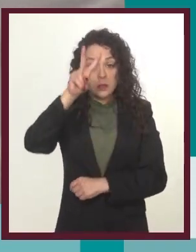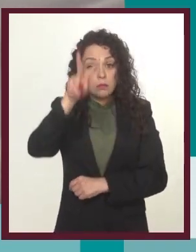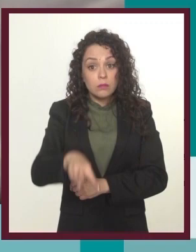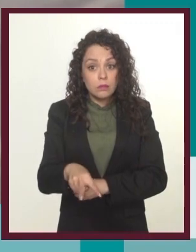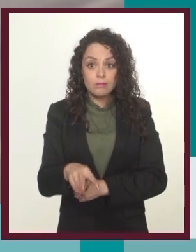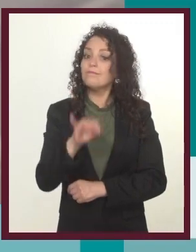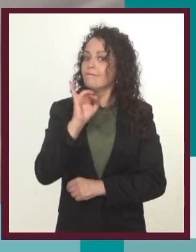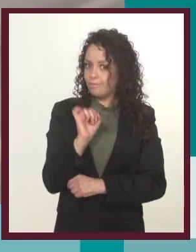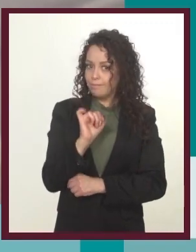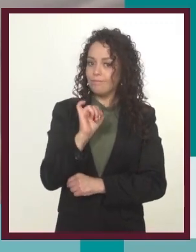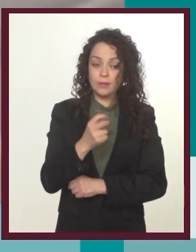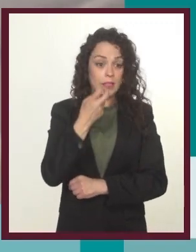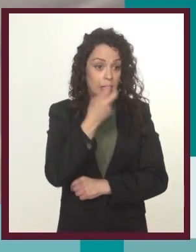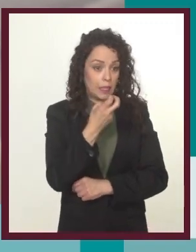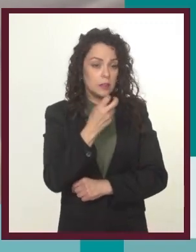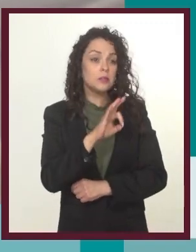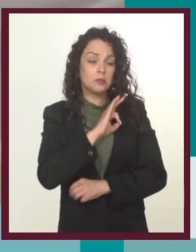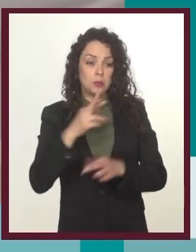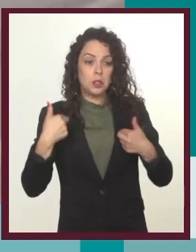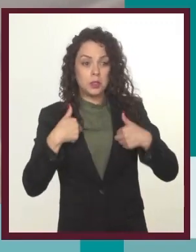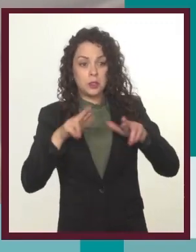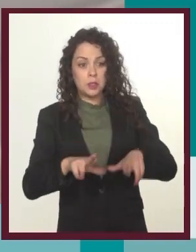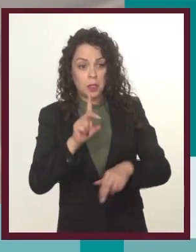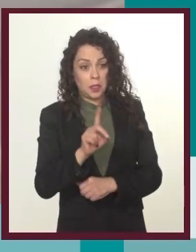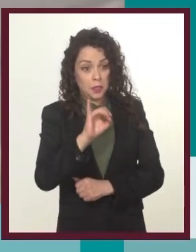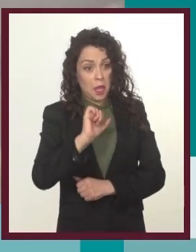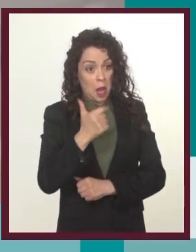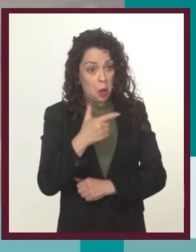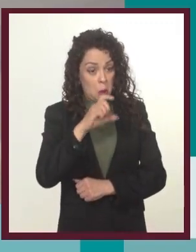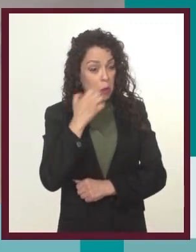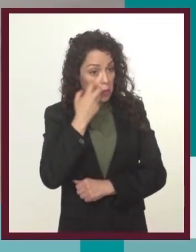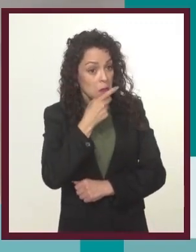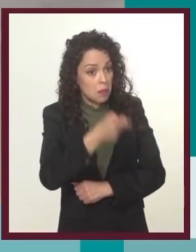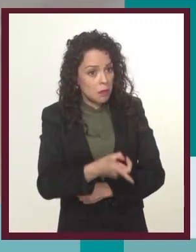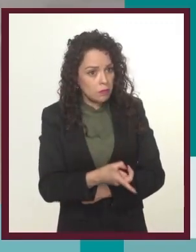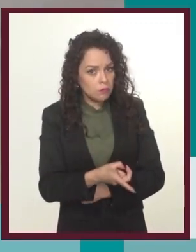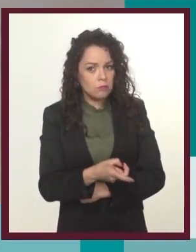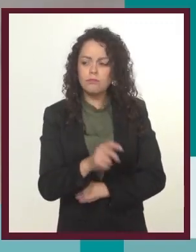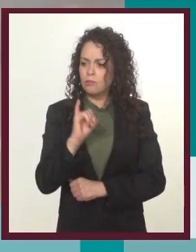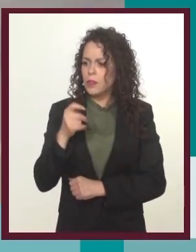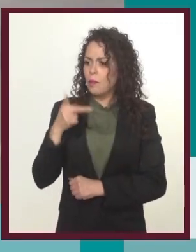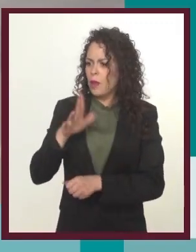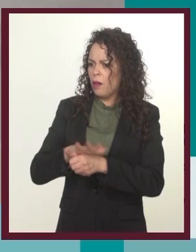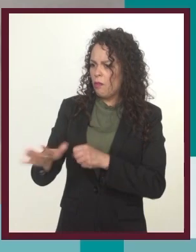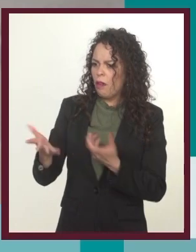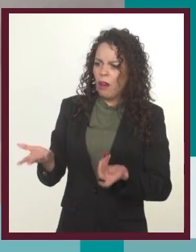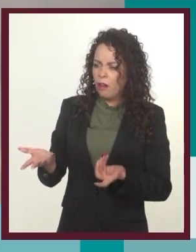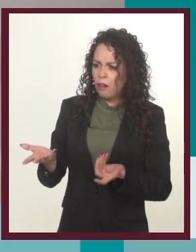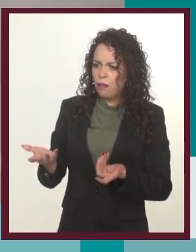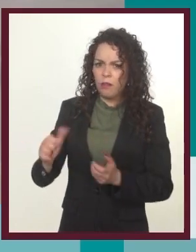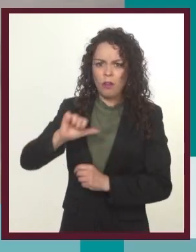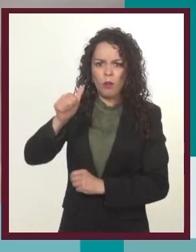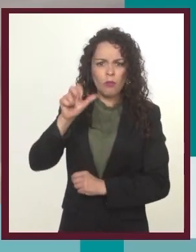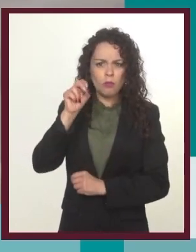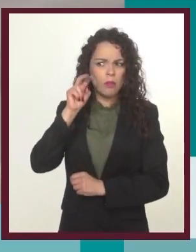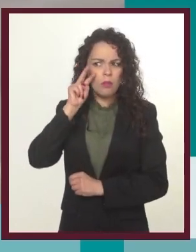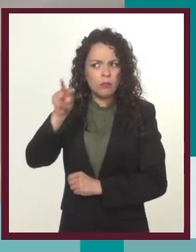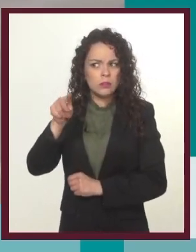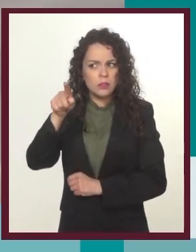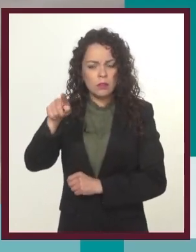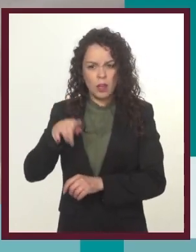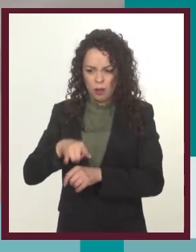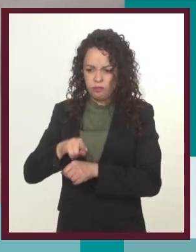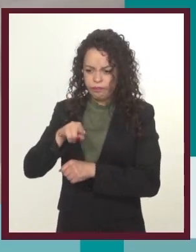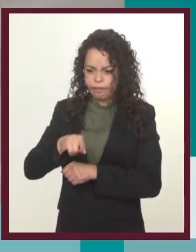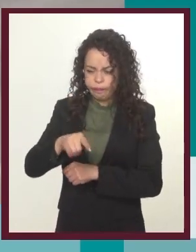es real. ¿Podremos decir que esa escena también representa un diálogo? ¿Pero qué diálogo? La otra parte no se nota muy